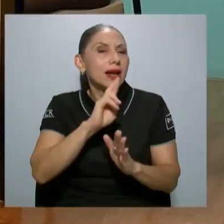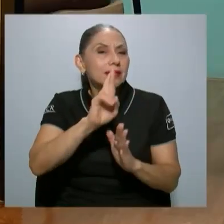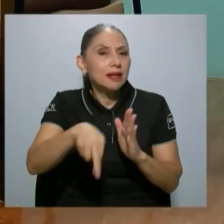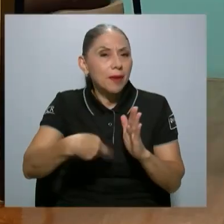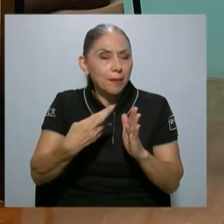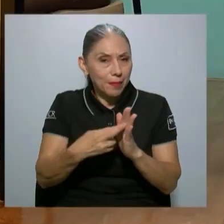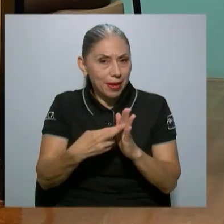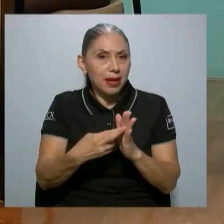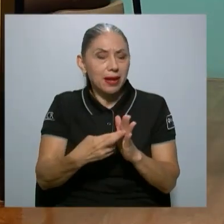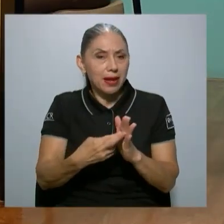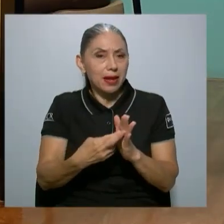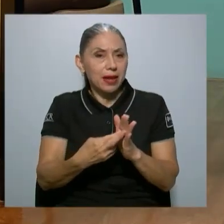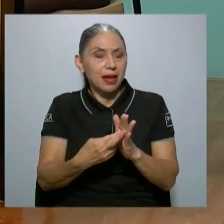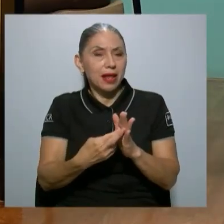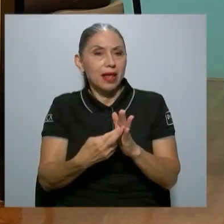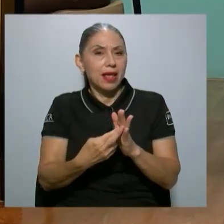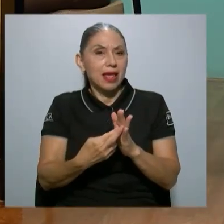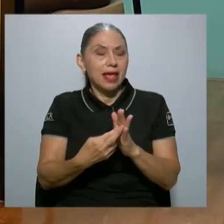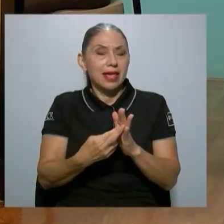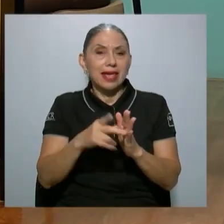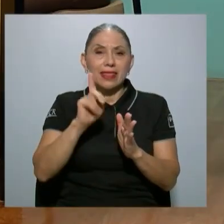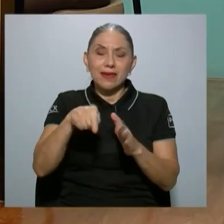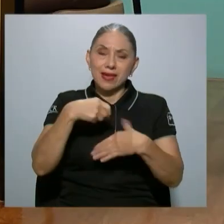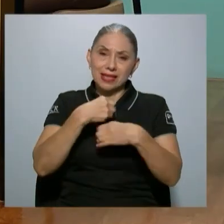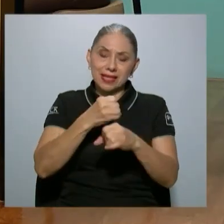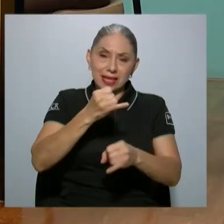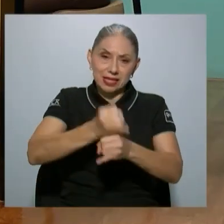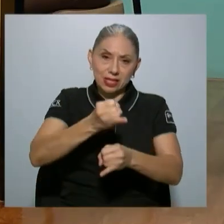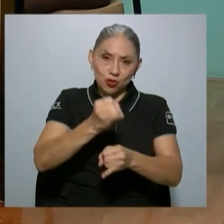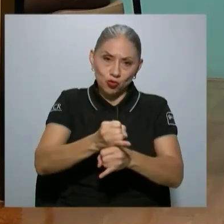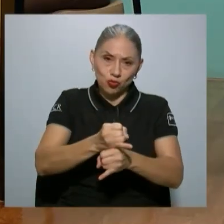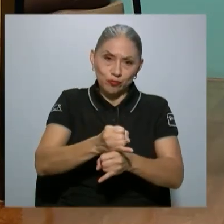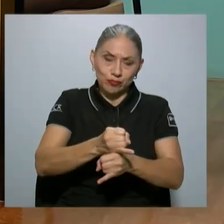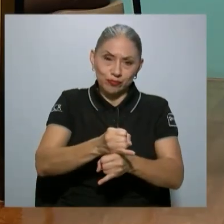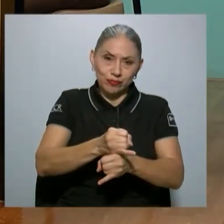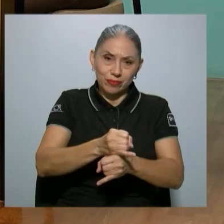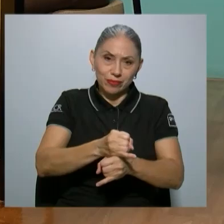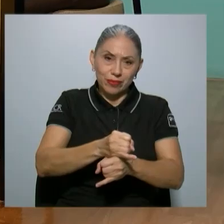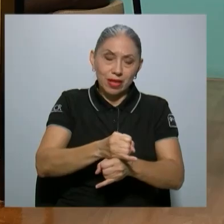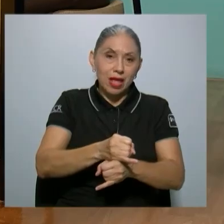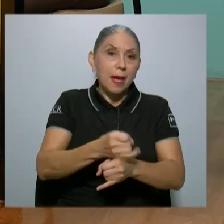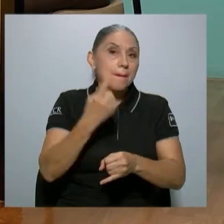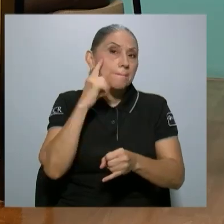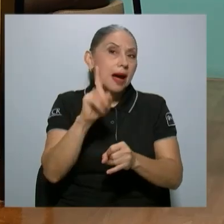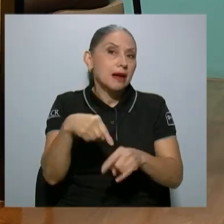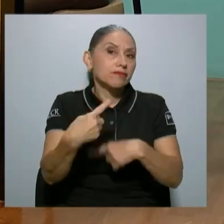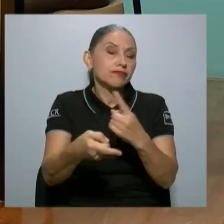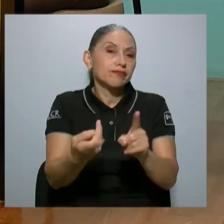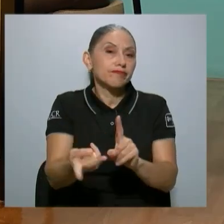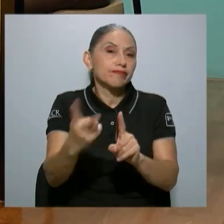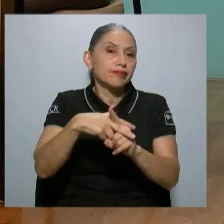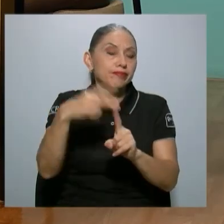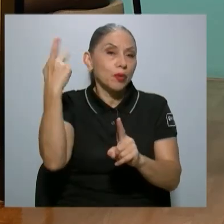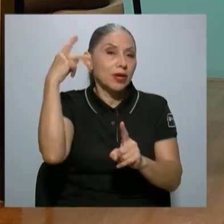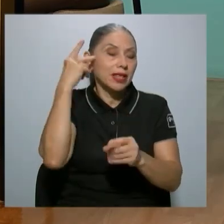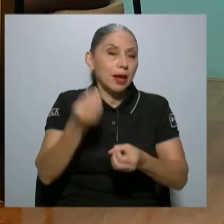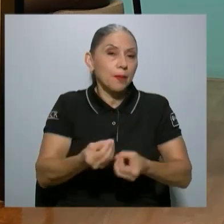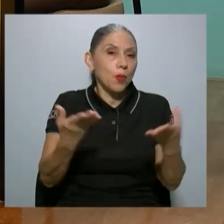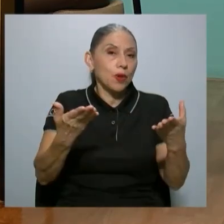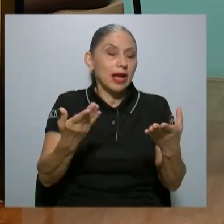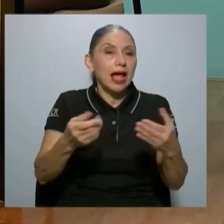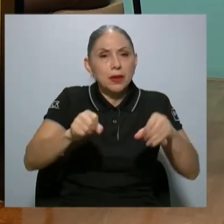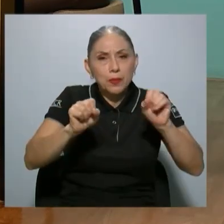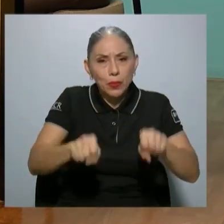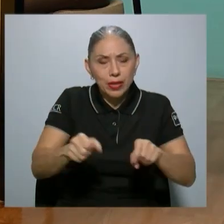que llevar a cabo el instituto en frente a la política pública en términos de toma